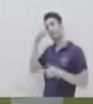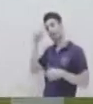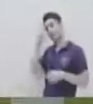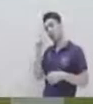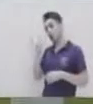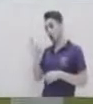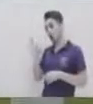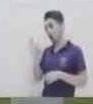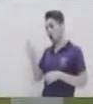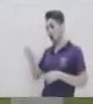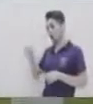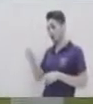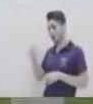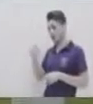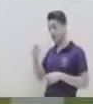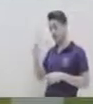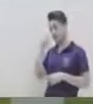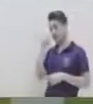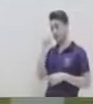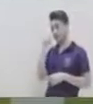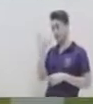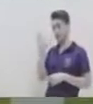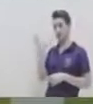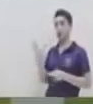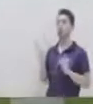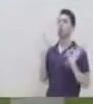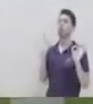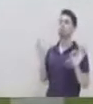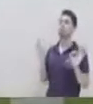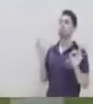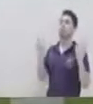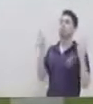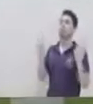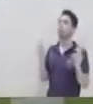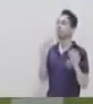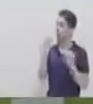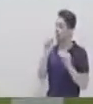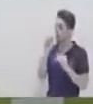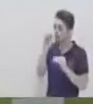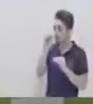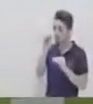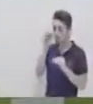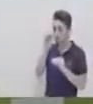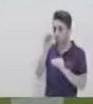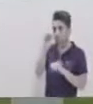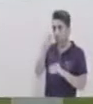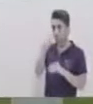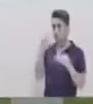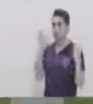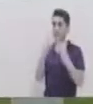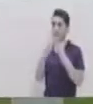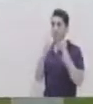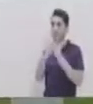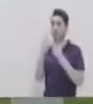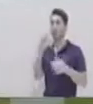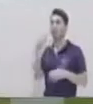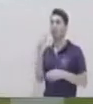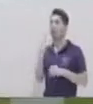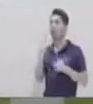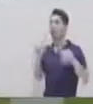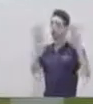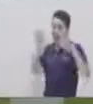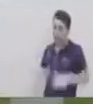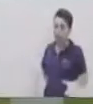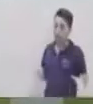trabajo cooperativo y realmente es un tema que debemos de enfatizar mucho en casa, porque